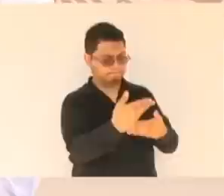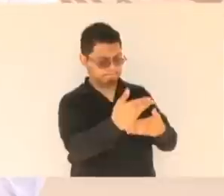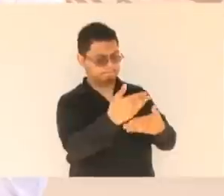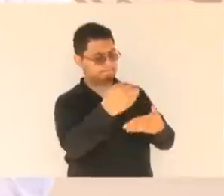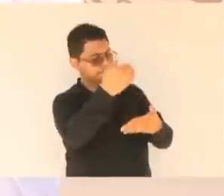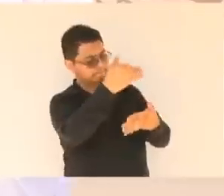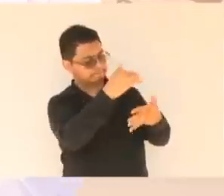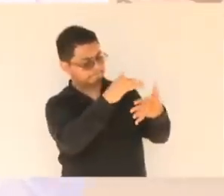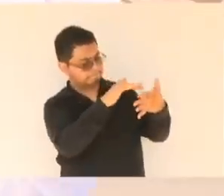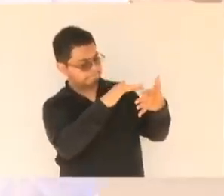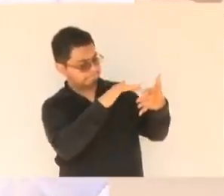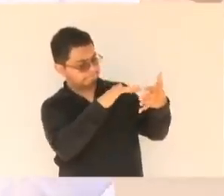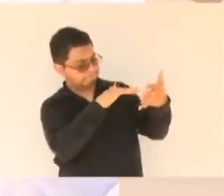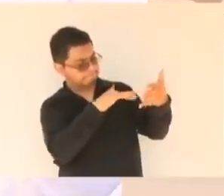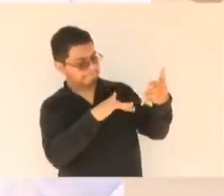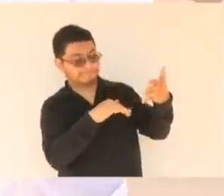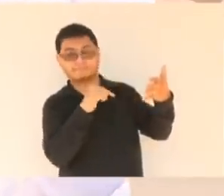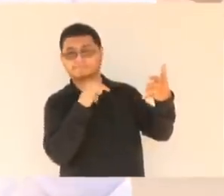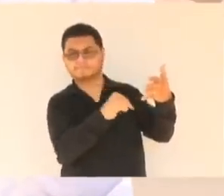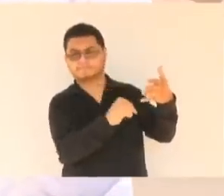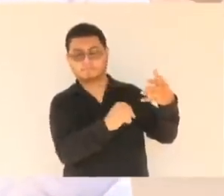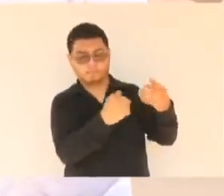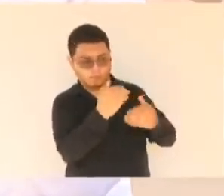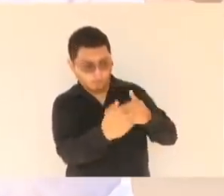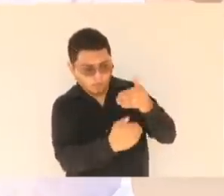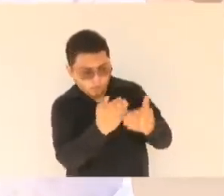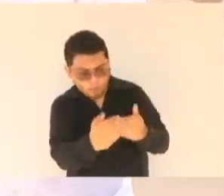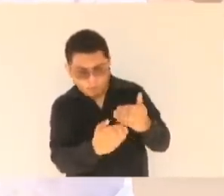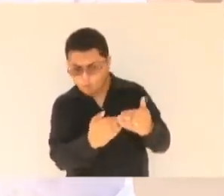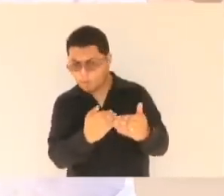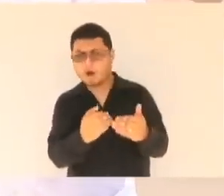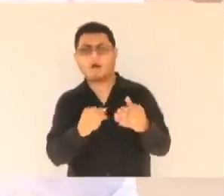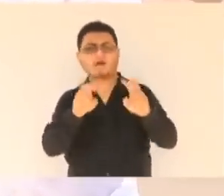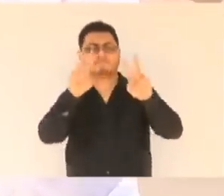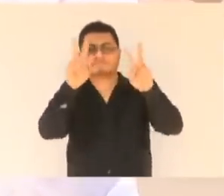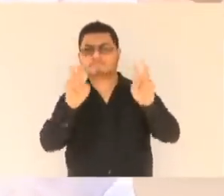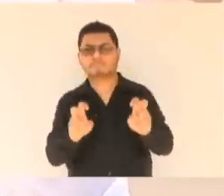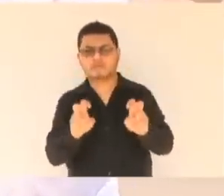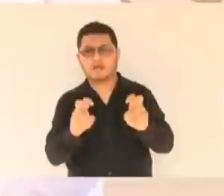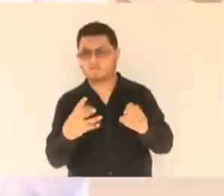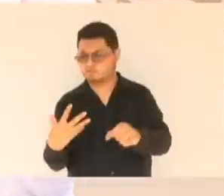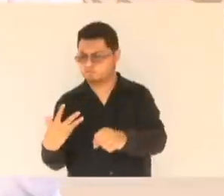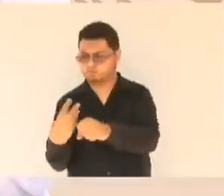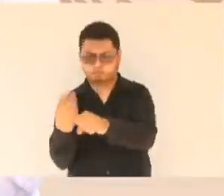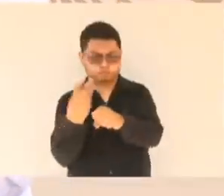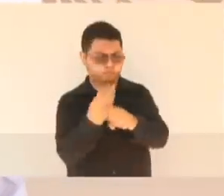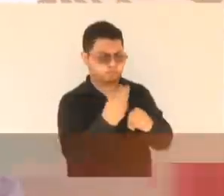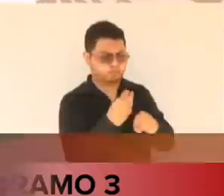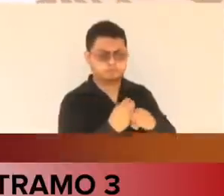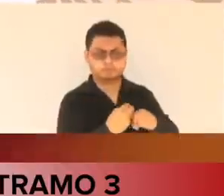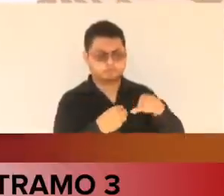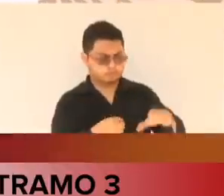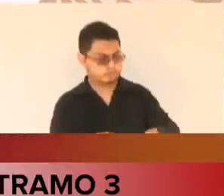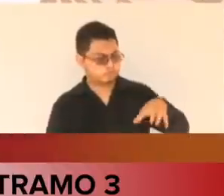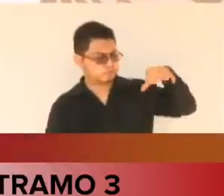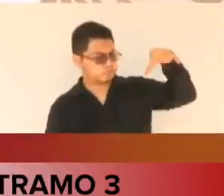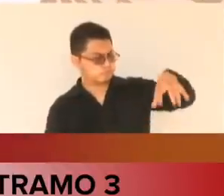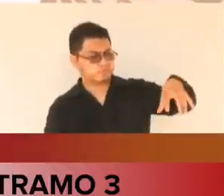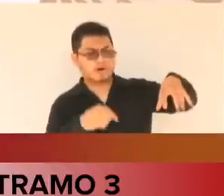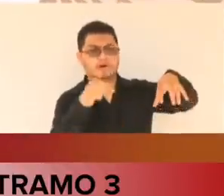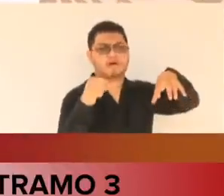sobre el avance en la conducción del gas para la